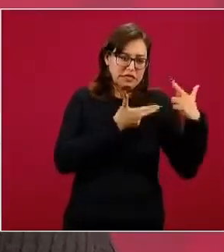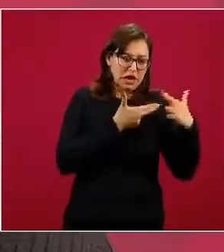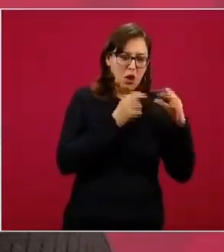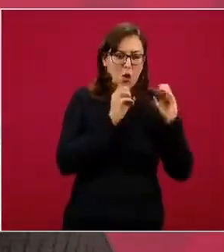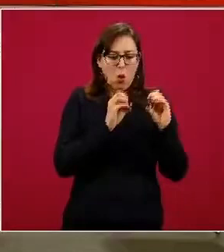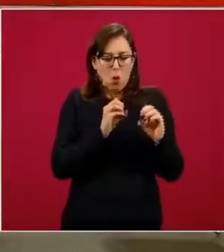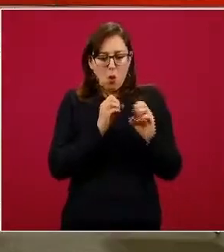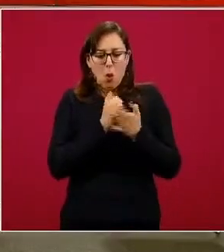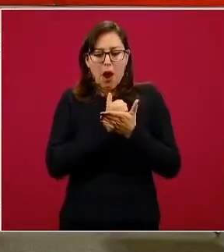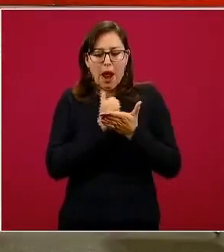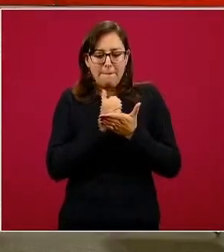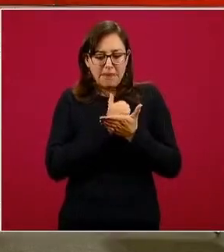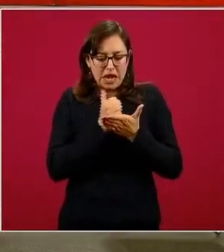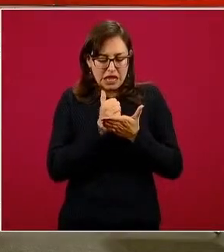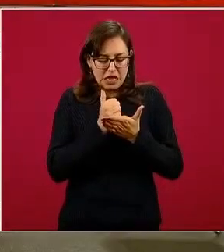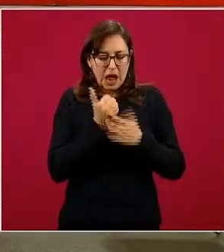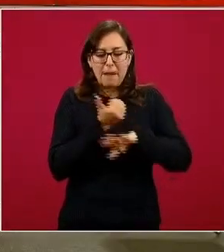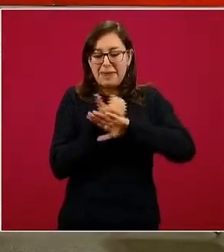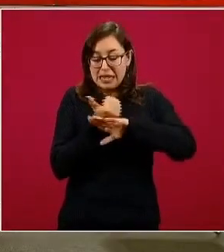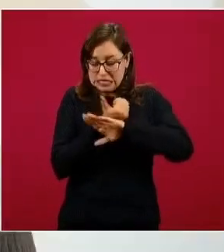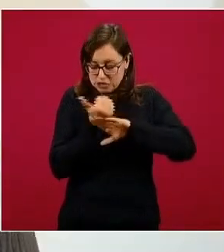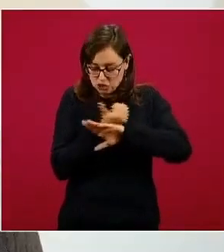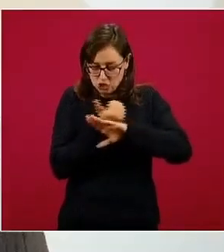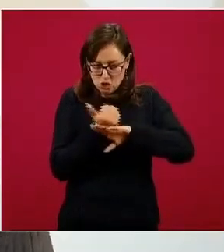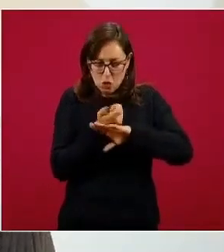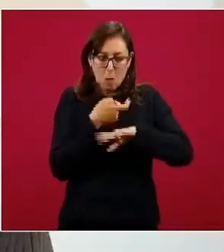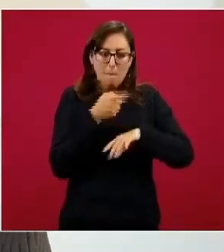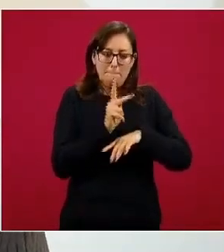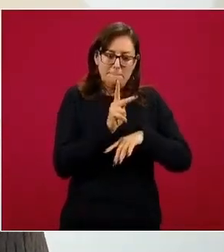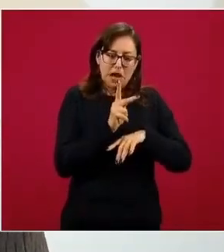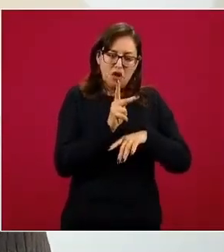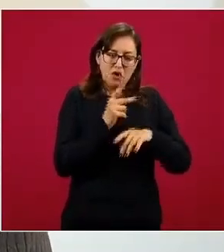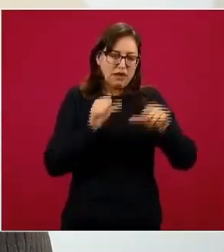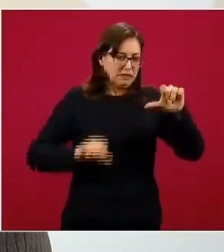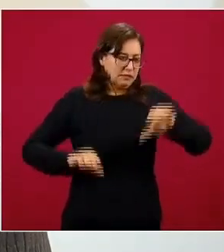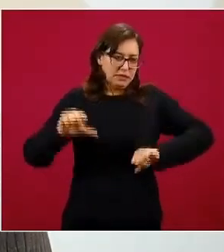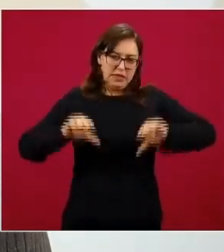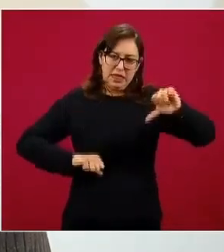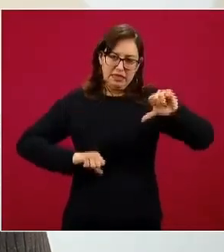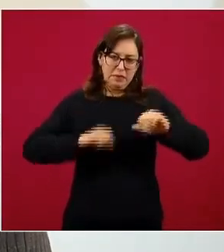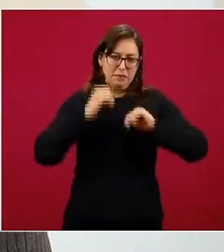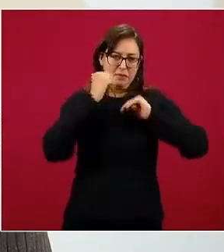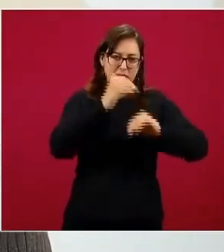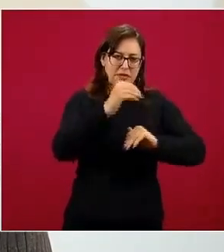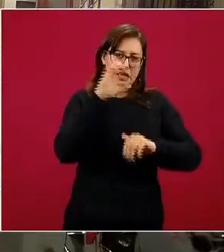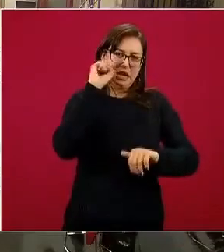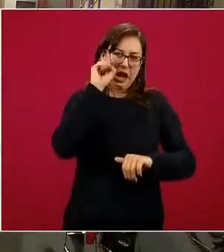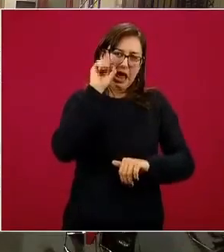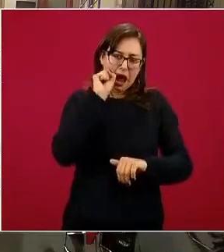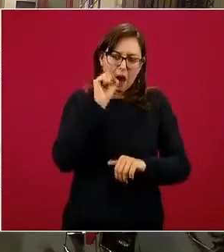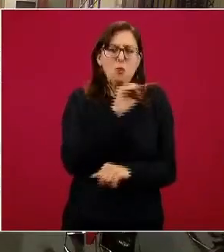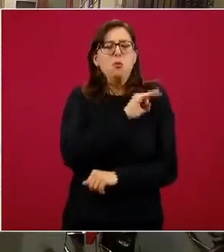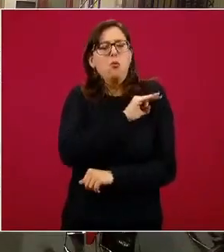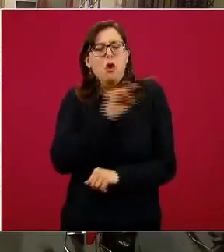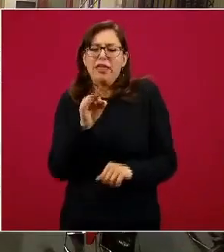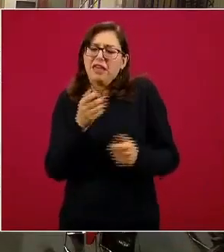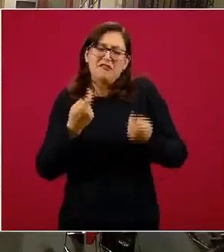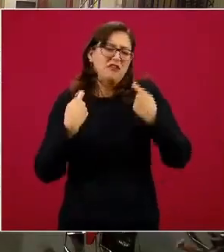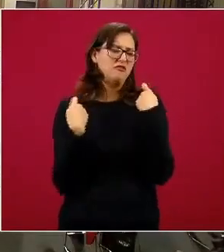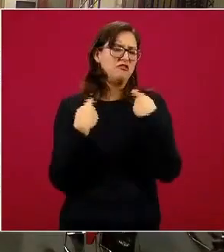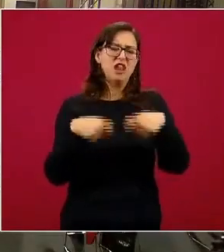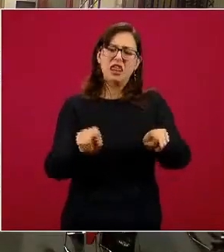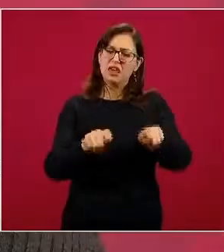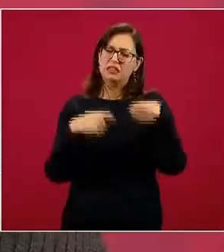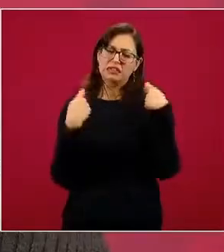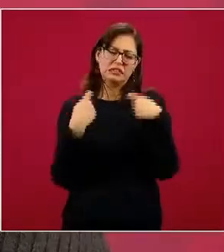desea hacer las de un riesgo naranja, o estando en verde las de un amarillo, es permitido. Y de hecho en su momento